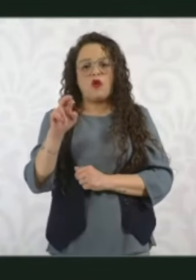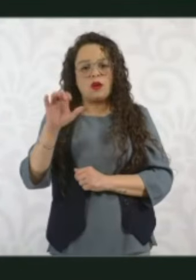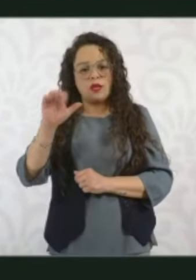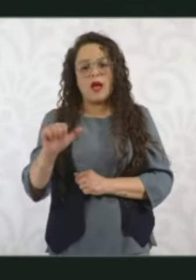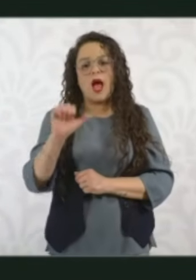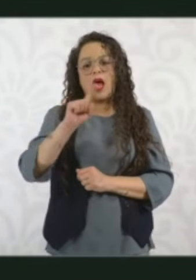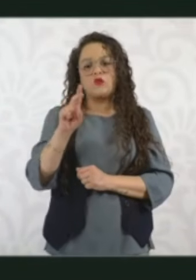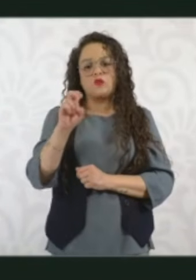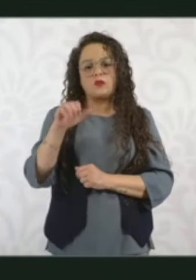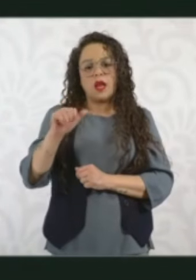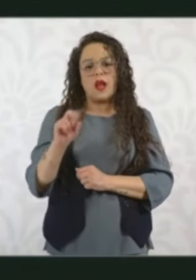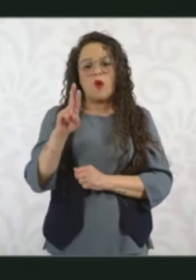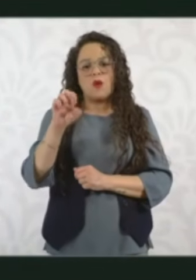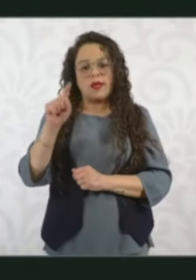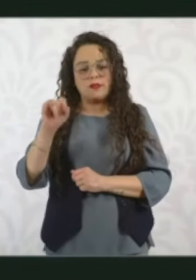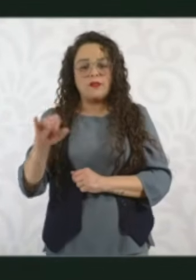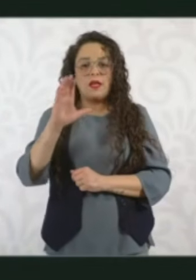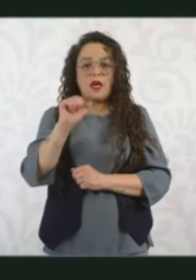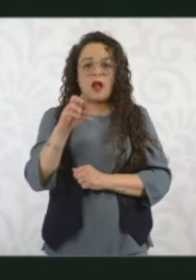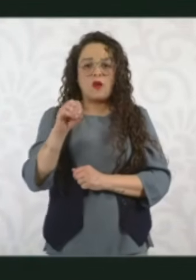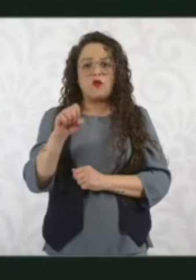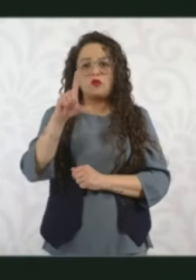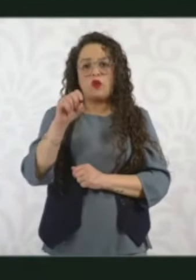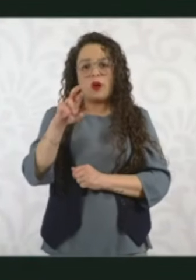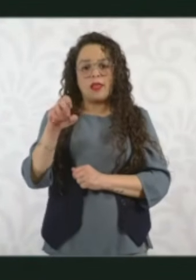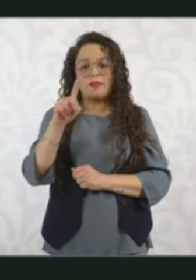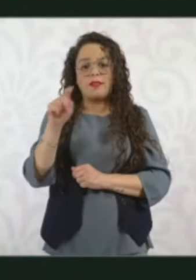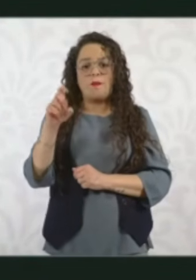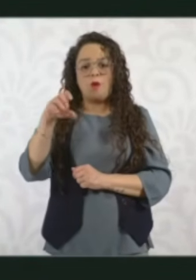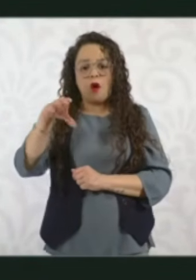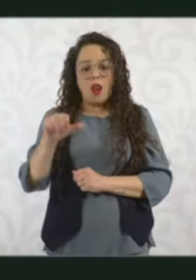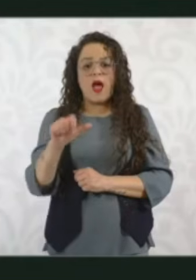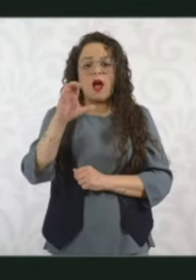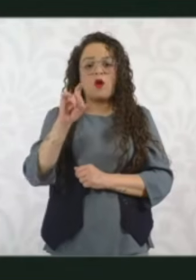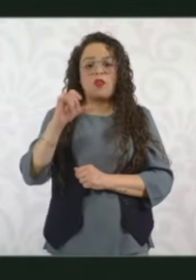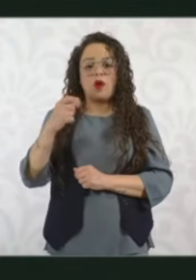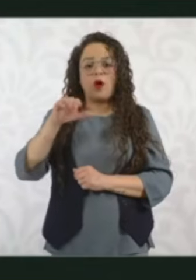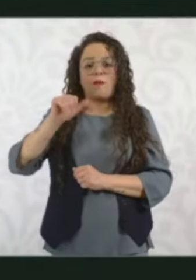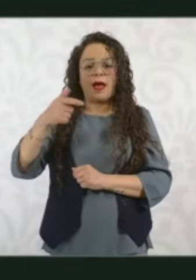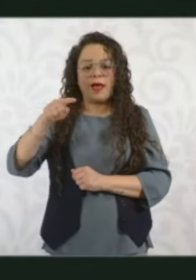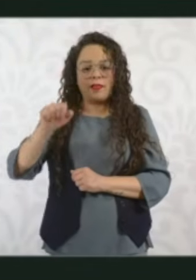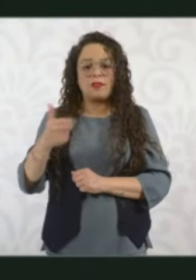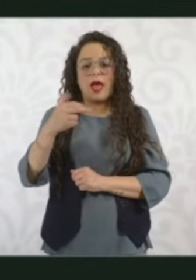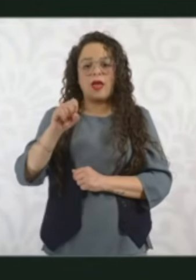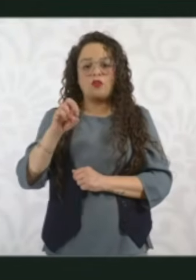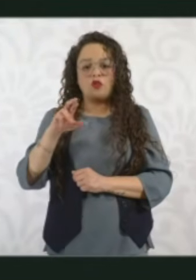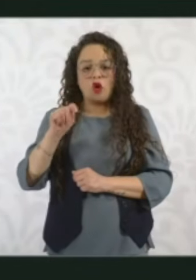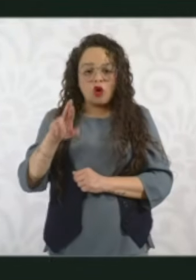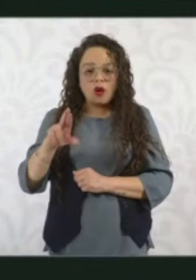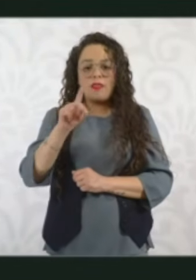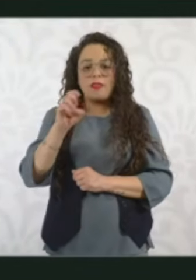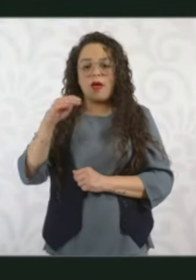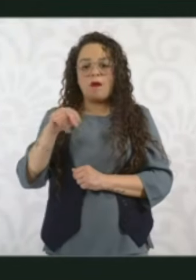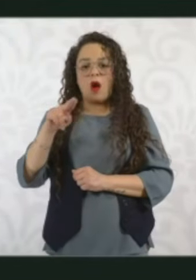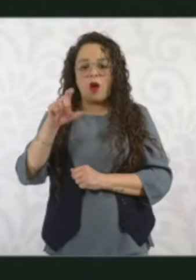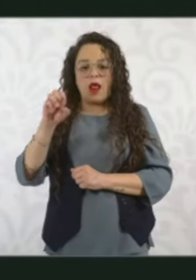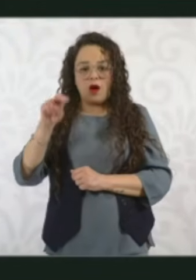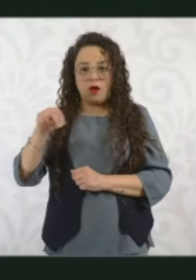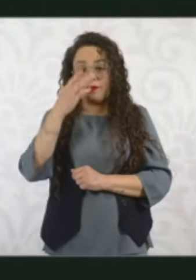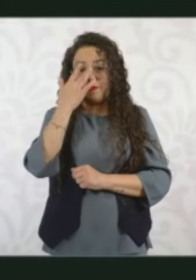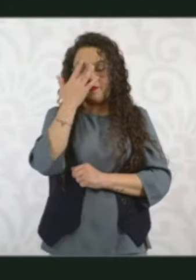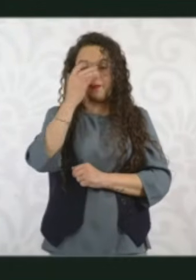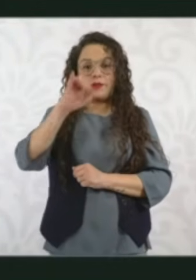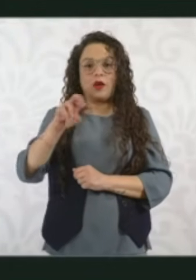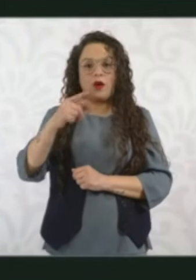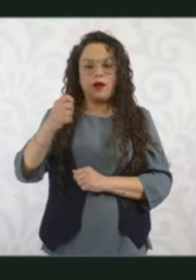Oresti, Carlos Loret de Mola, Código Magenta, Héctor de Mauleón, Jorge Ramos,